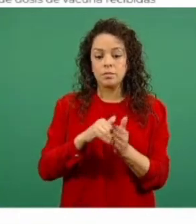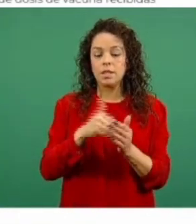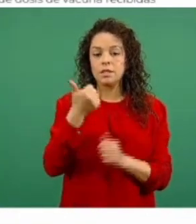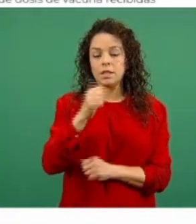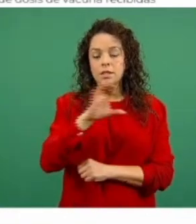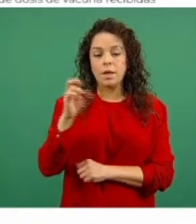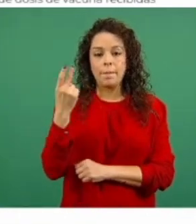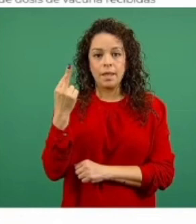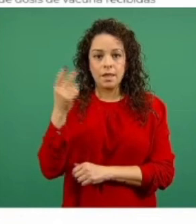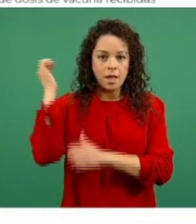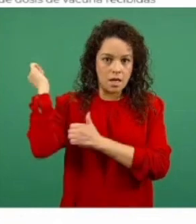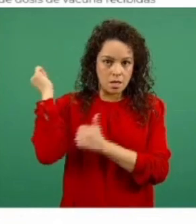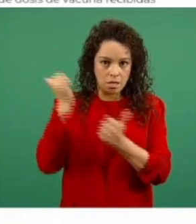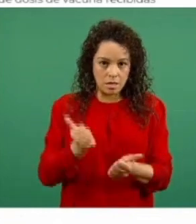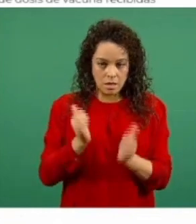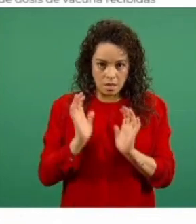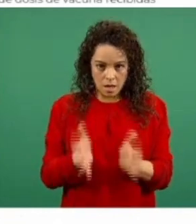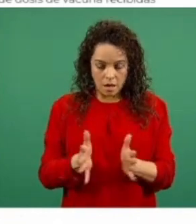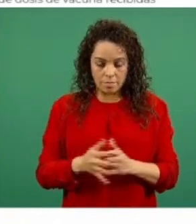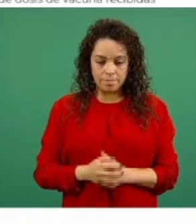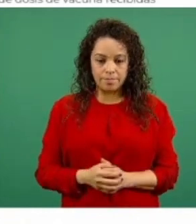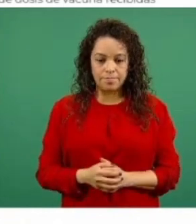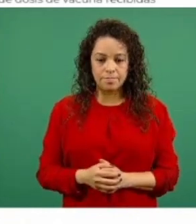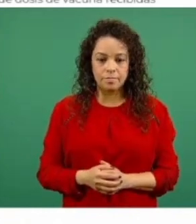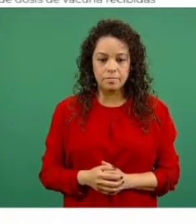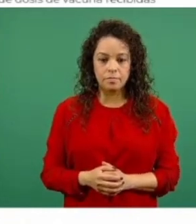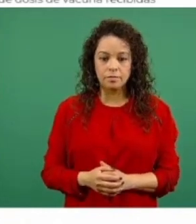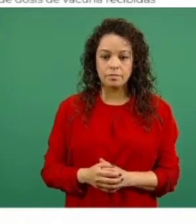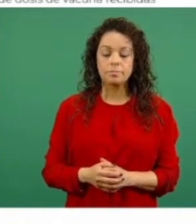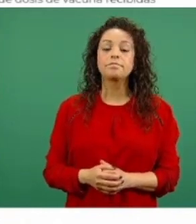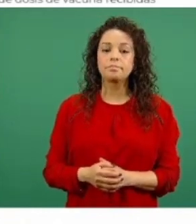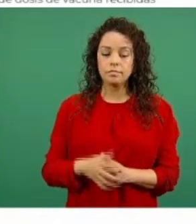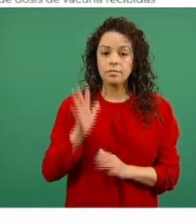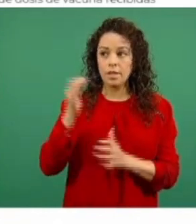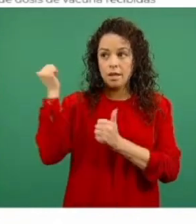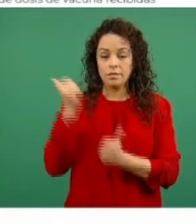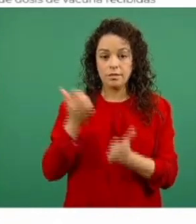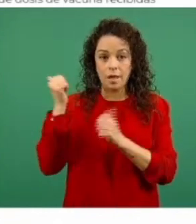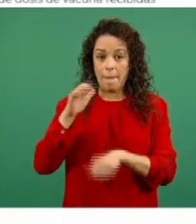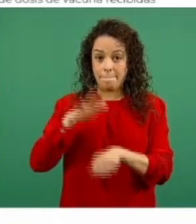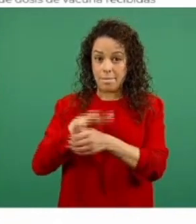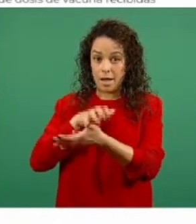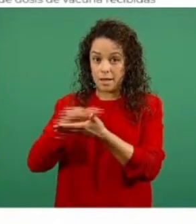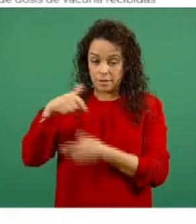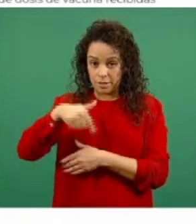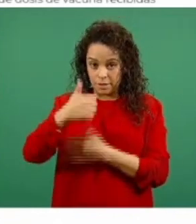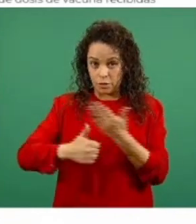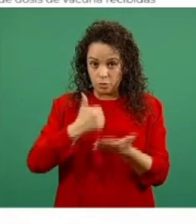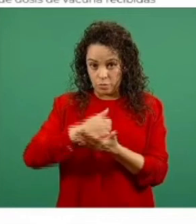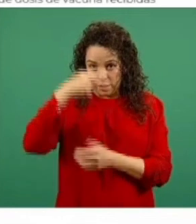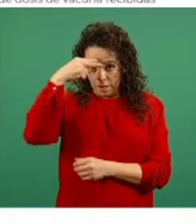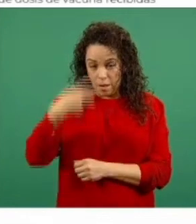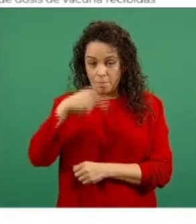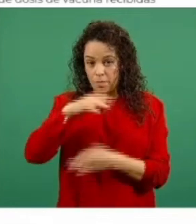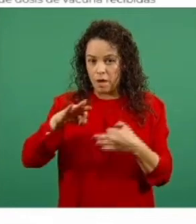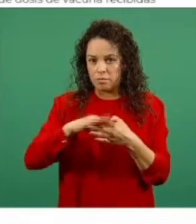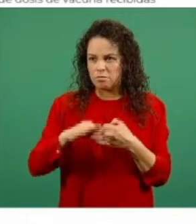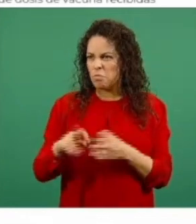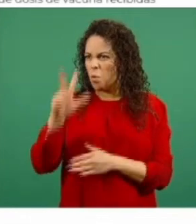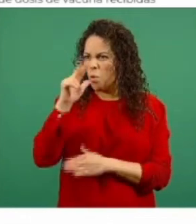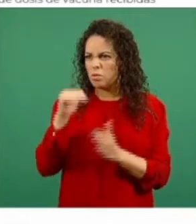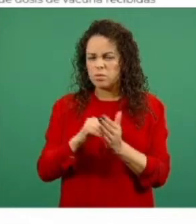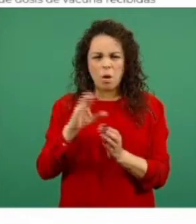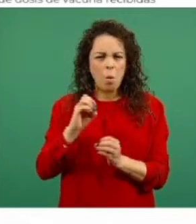53,625, tomando en cuenta la mayoría llegando a la Ciudad de México, pero también cerca de 8,000 o